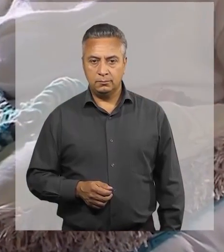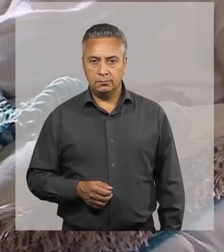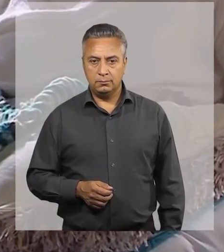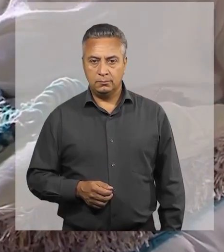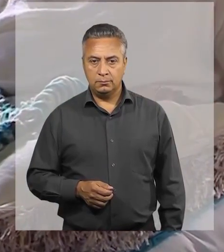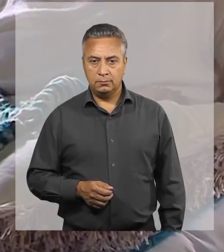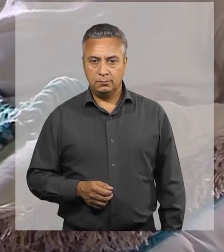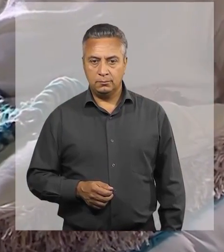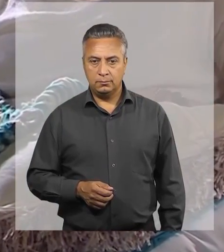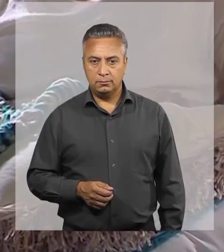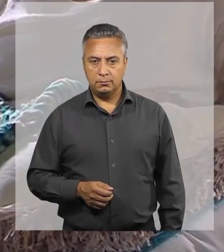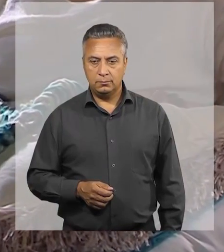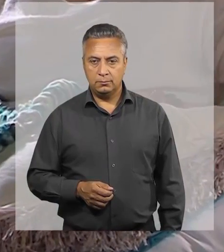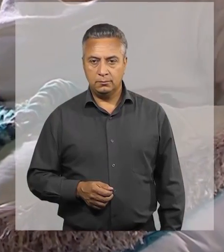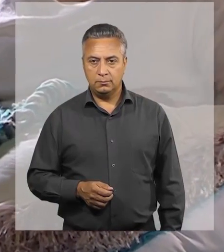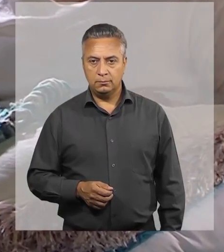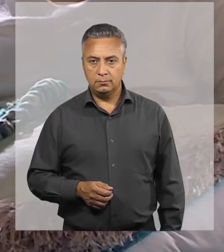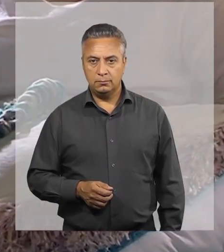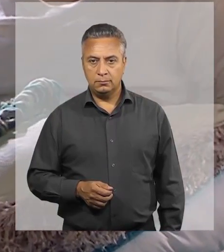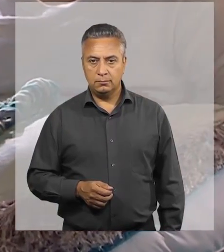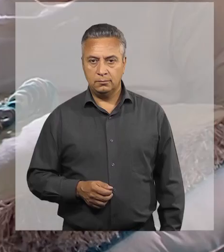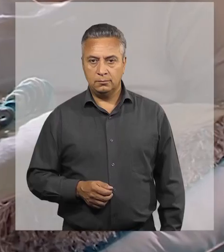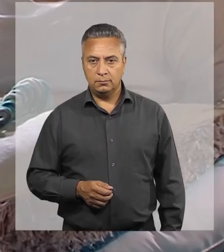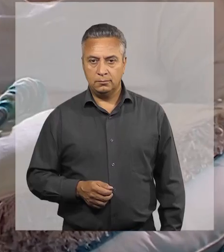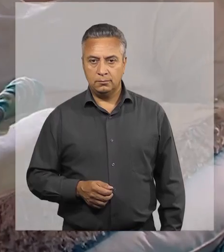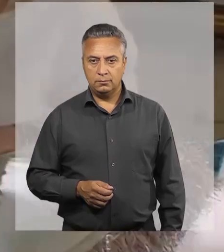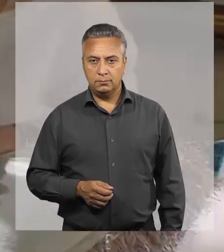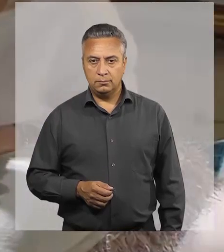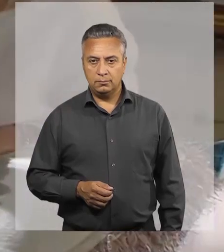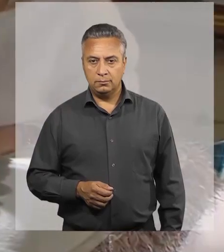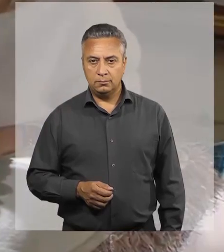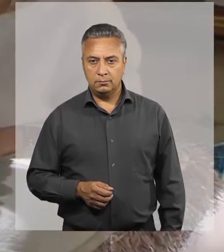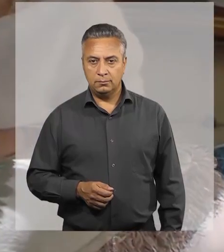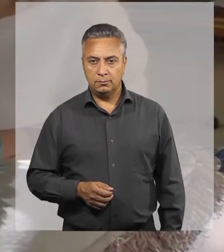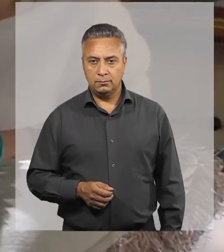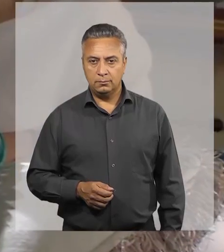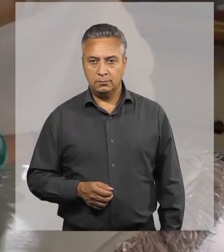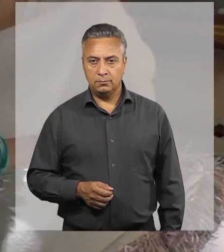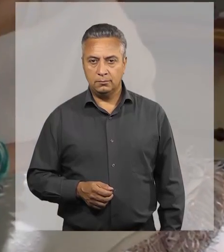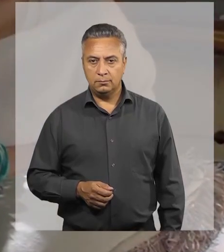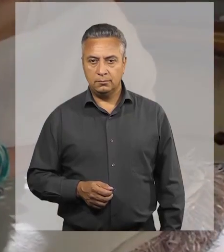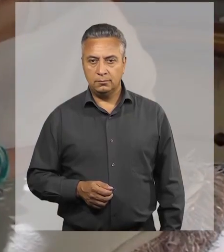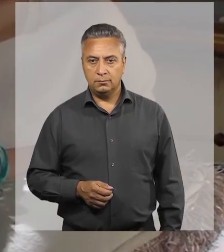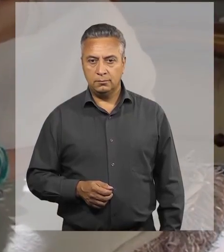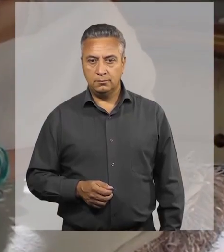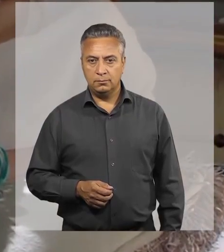¿Puedo dormir contigo hoy día? A ver.